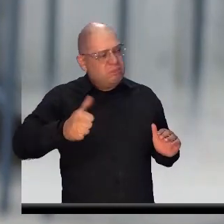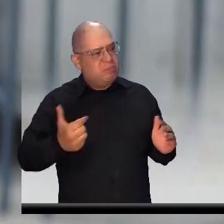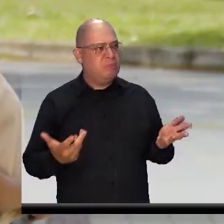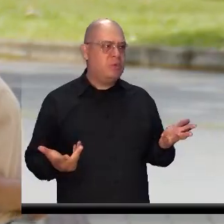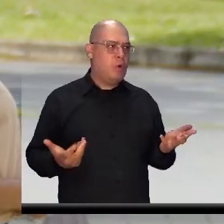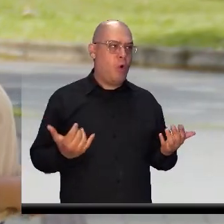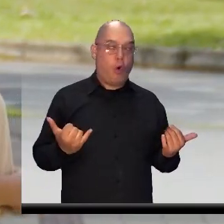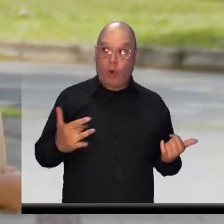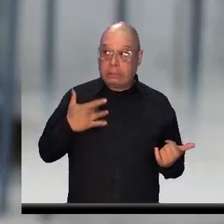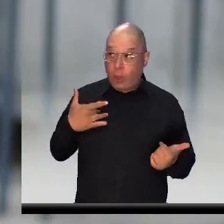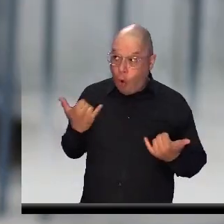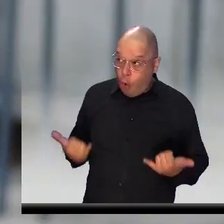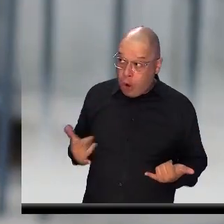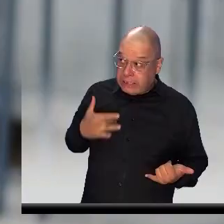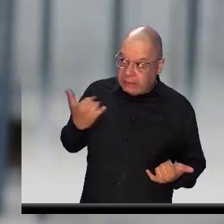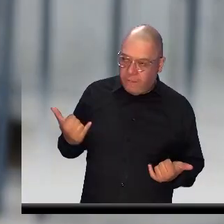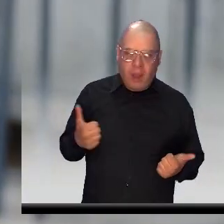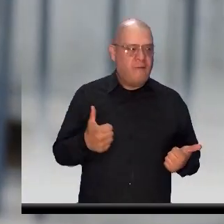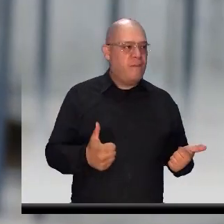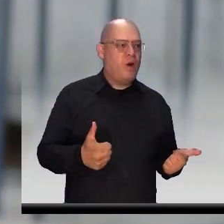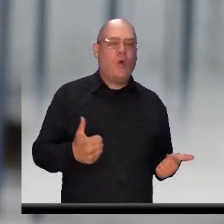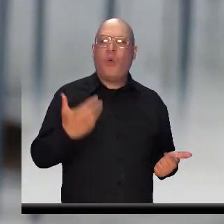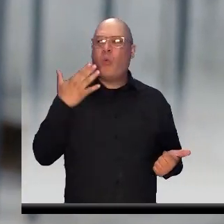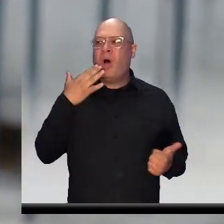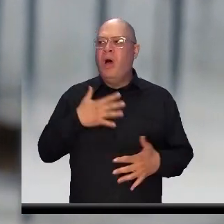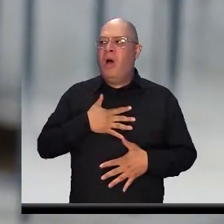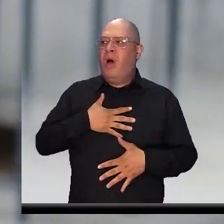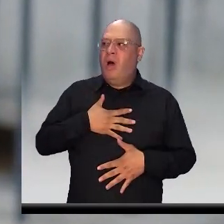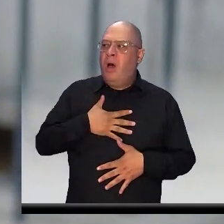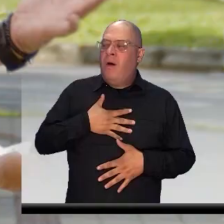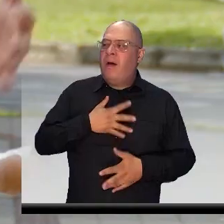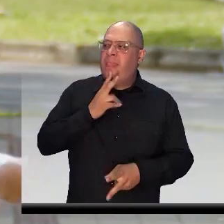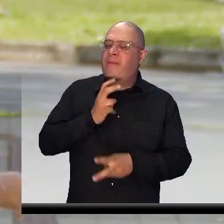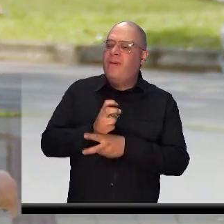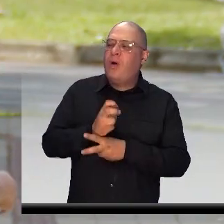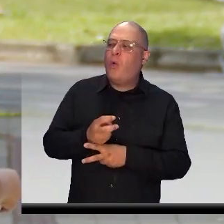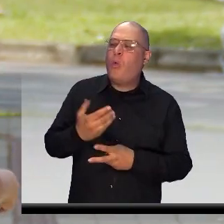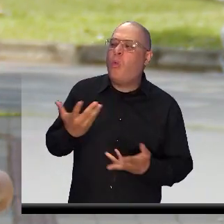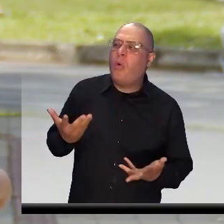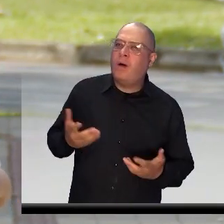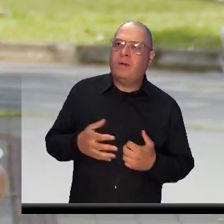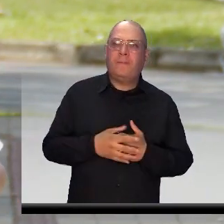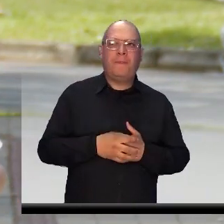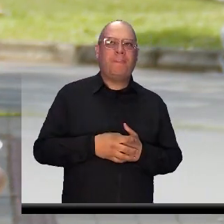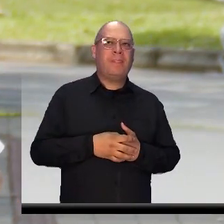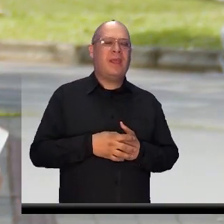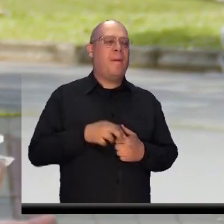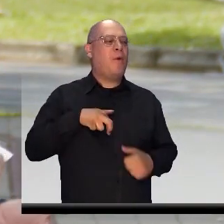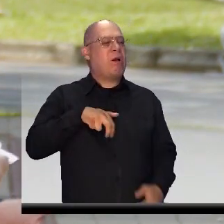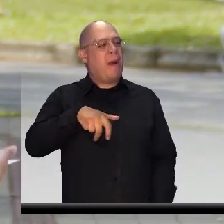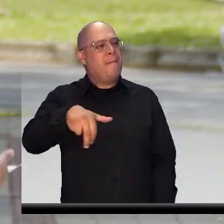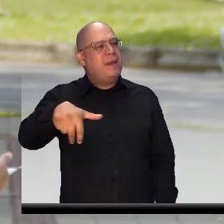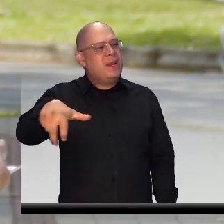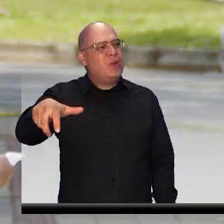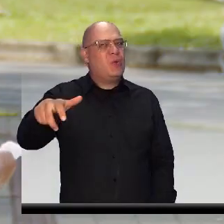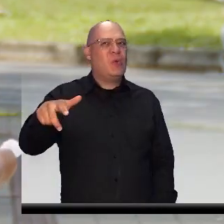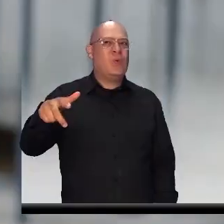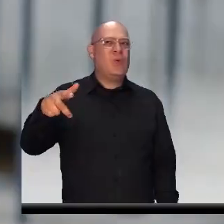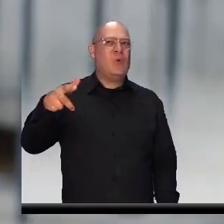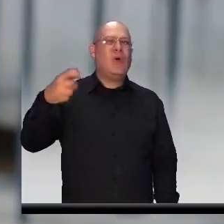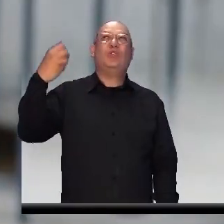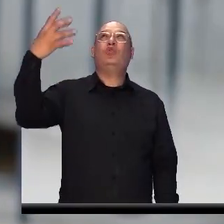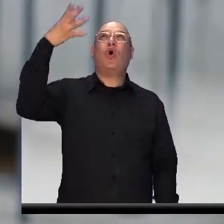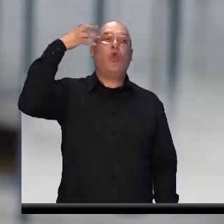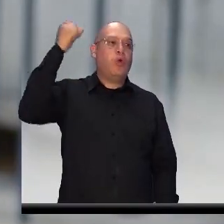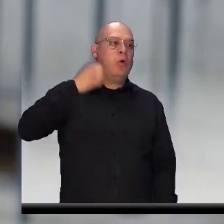momento estás bien, ¿no? Sí. Así. ¿Y como cuándo te da más que todo la sensación para respirar? Más que todo cuando salgo, estoy como muy expuesto al sol.